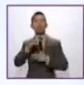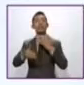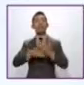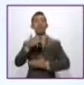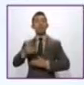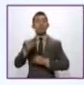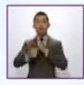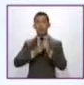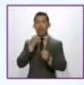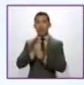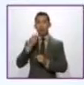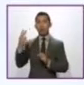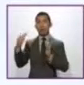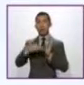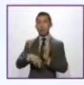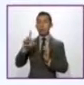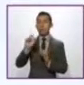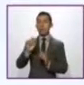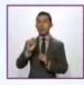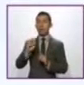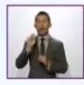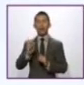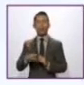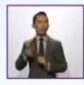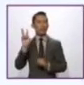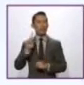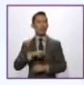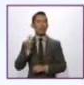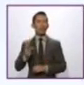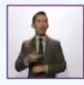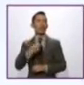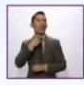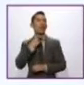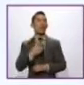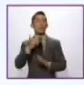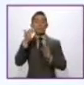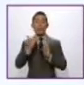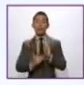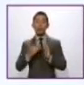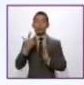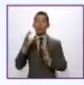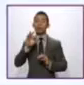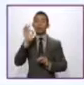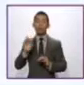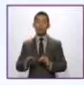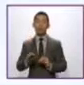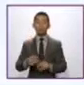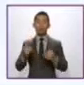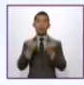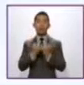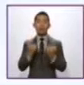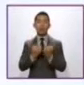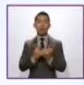el 2020 con una casi depresión económica de menos 8.2% y con